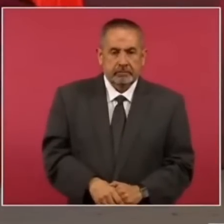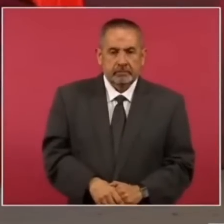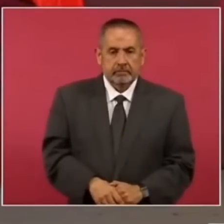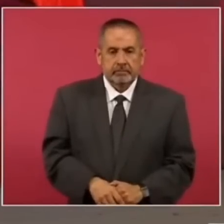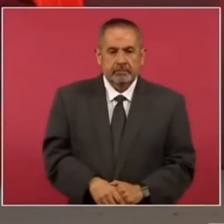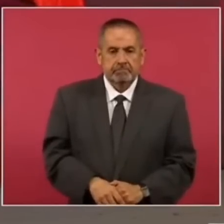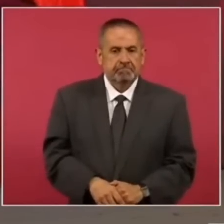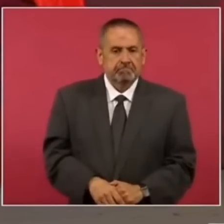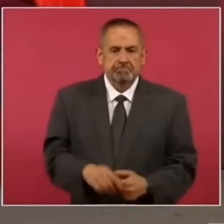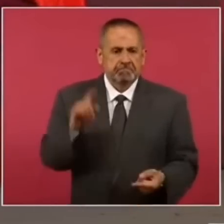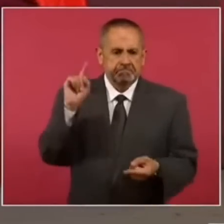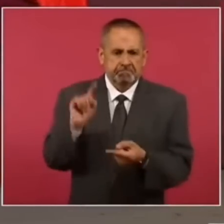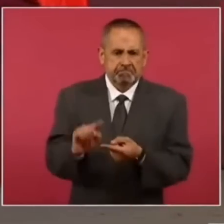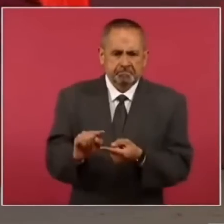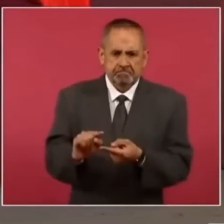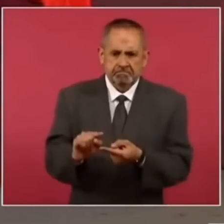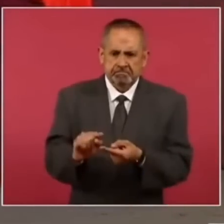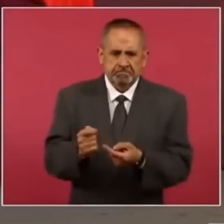menos